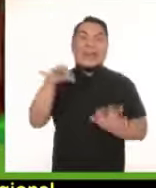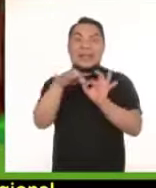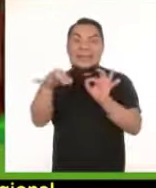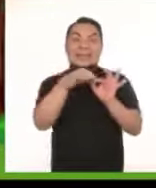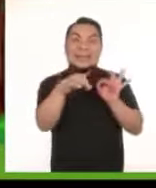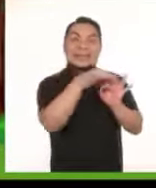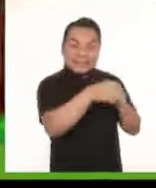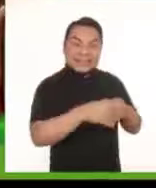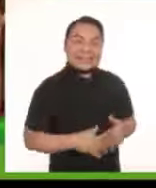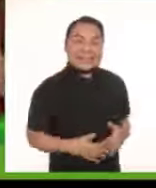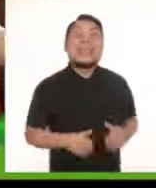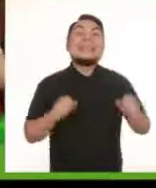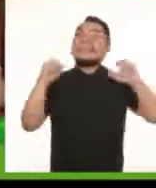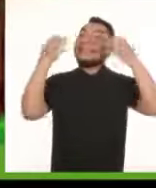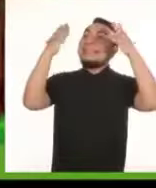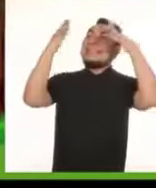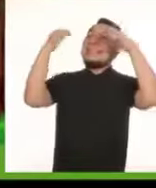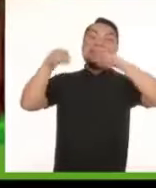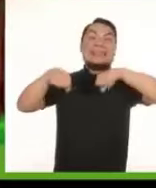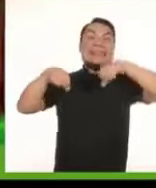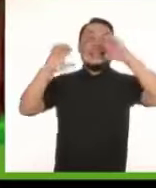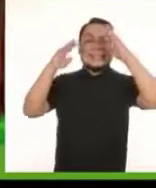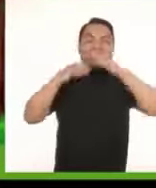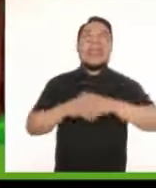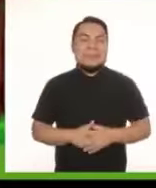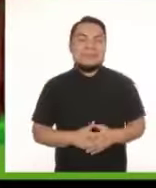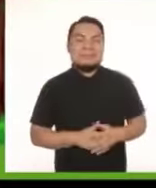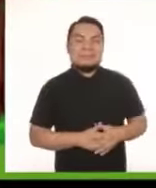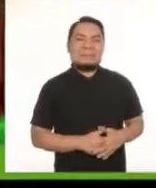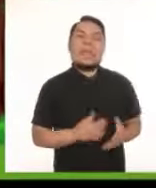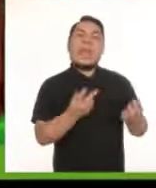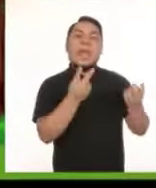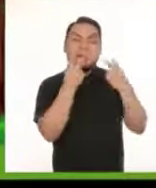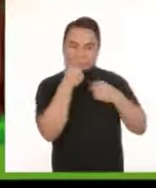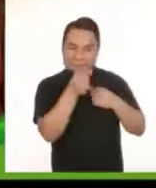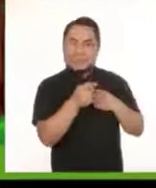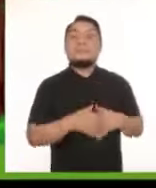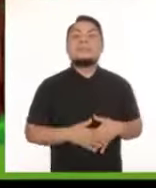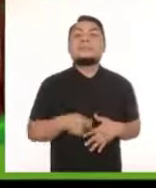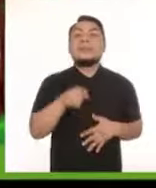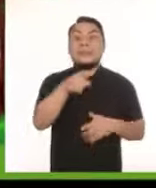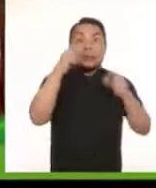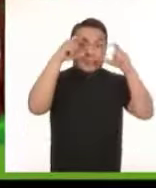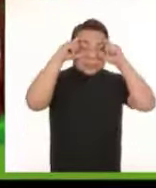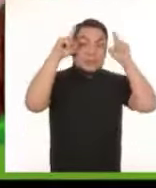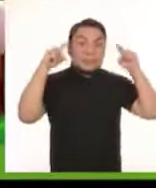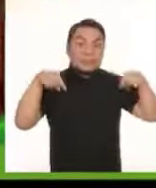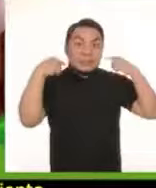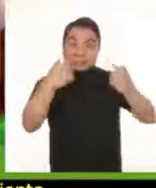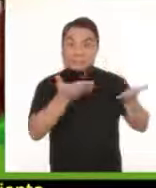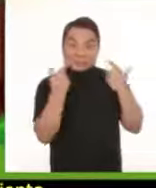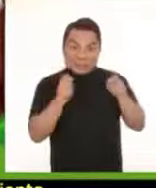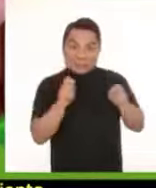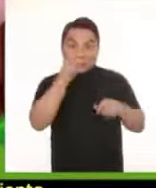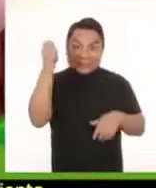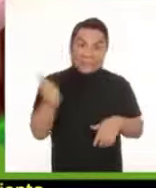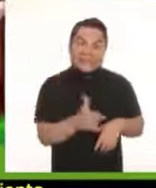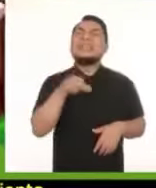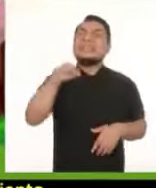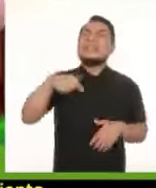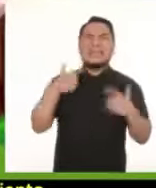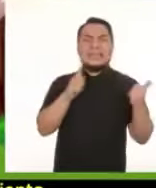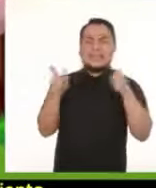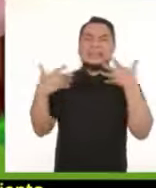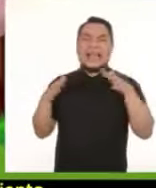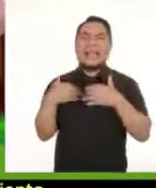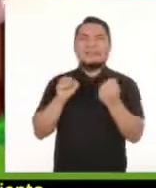Regional! ¡Sí! A ver, Tita y Tito, ¿lo intentamos? ¡Sí! ¡Estoy lista